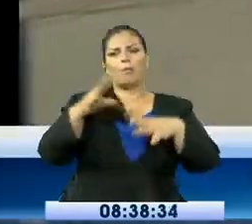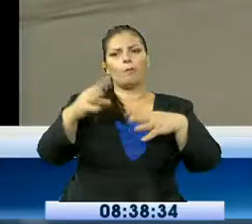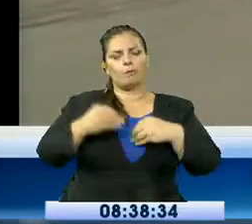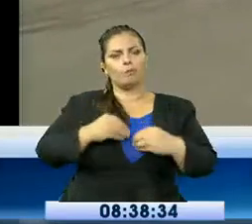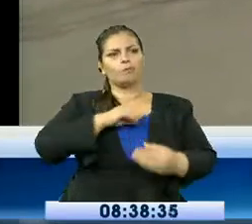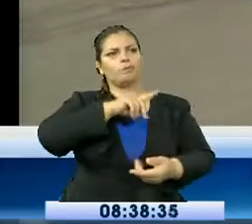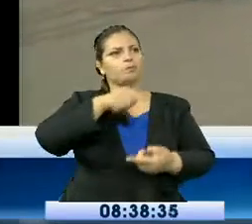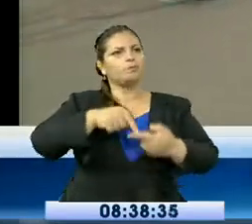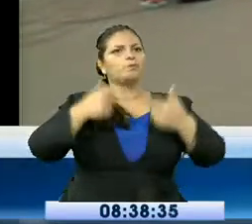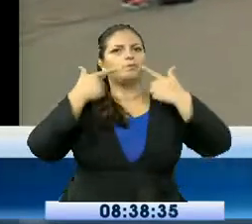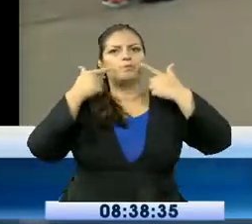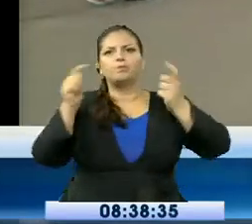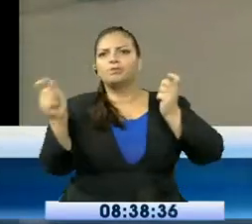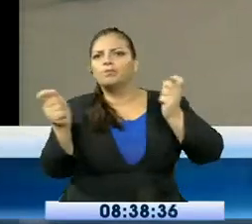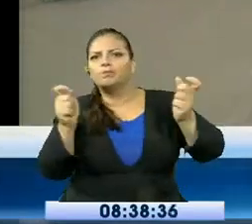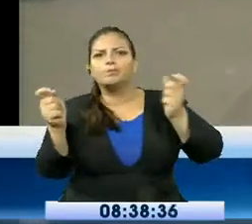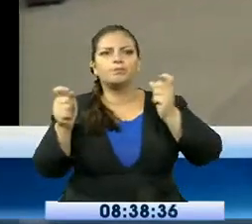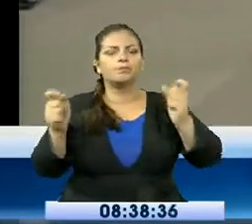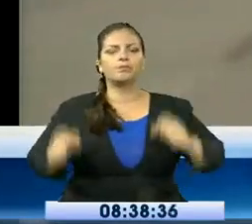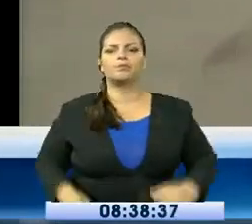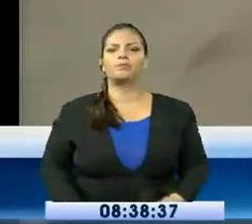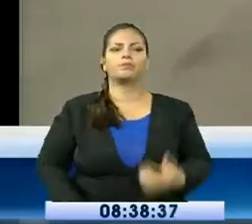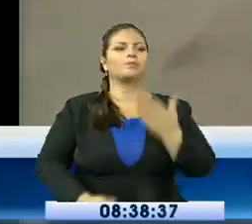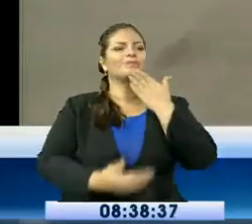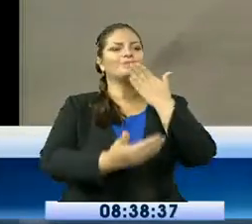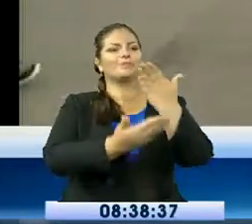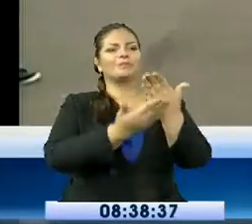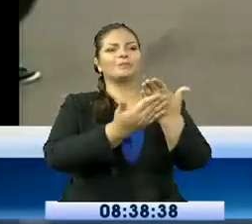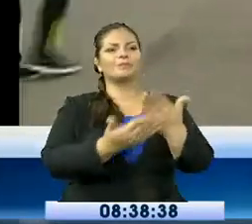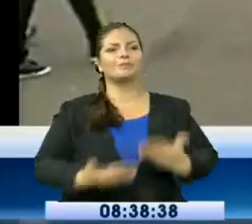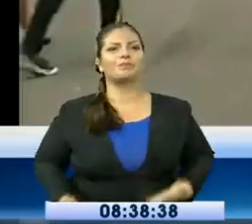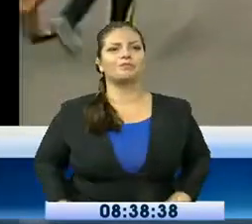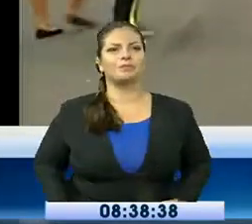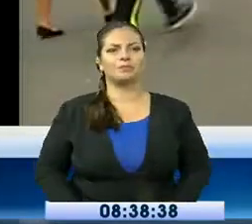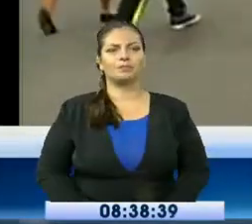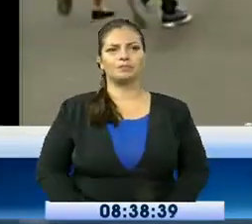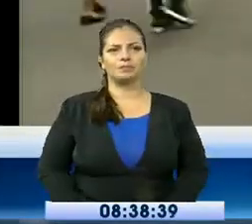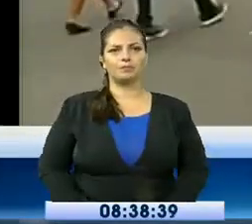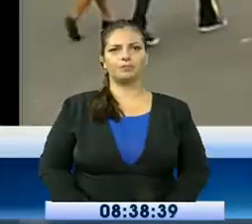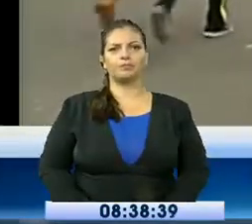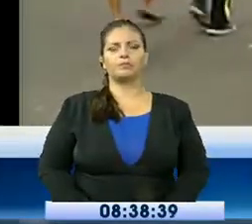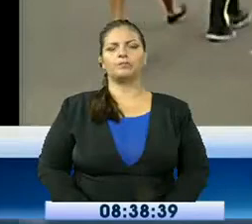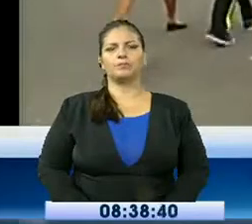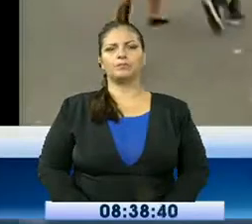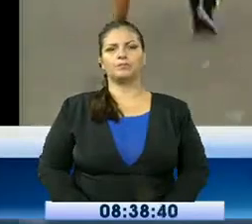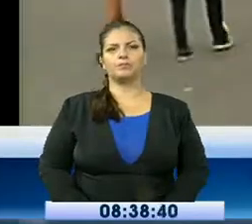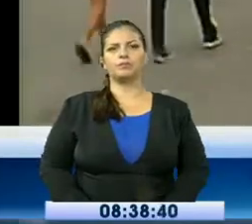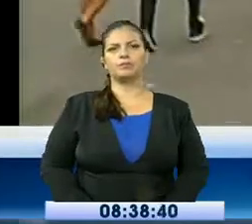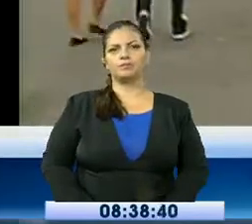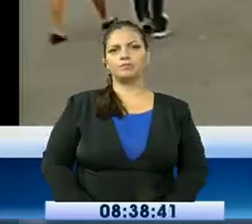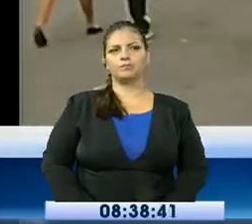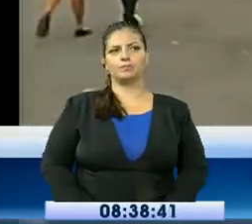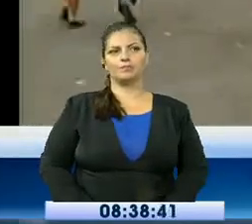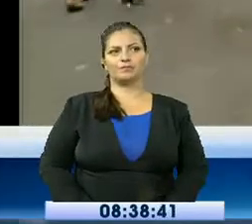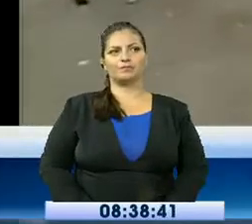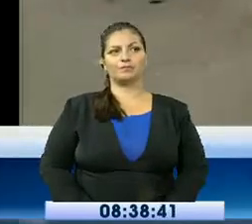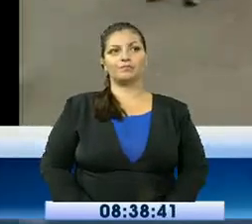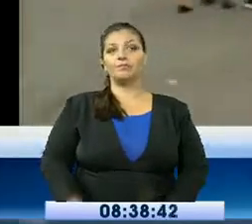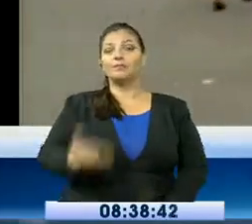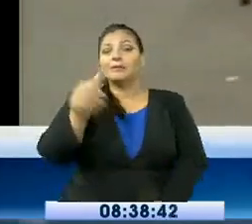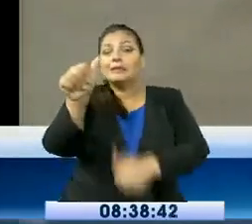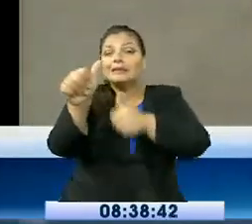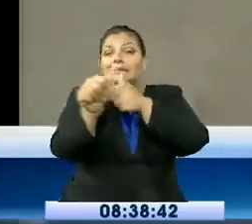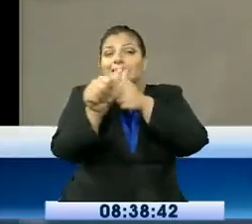de de seguridad de la gobernación del guay que es parte también de la articulación de este trabajo Yo me encuentro como lo había dicho muy cerca cerquita del centro de